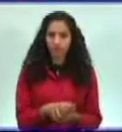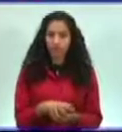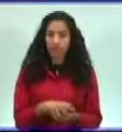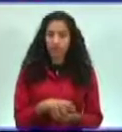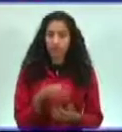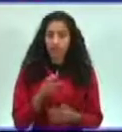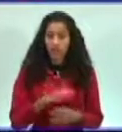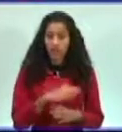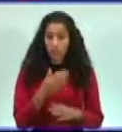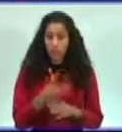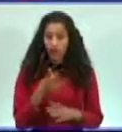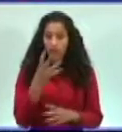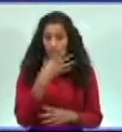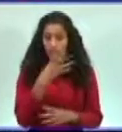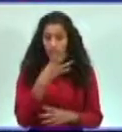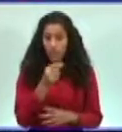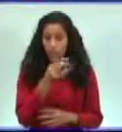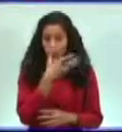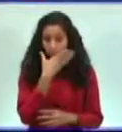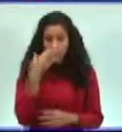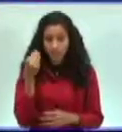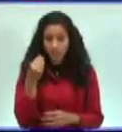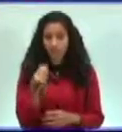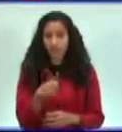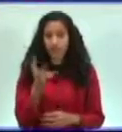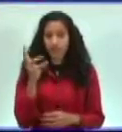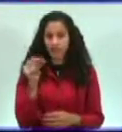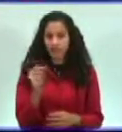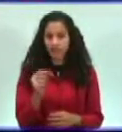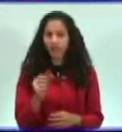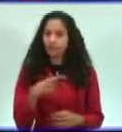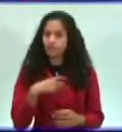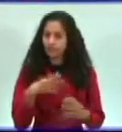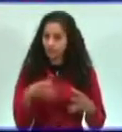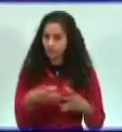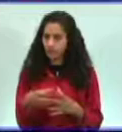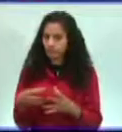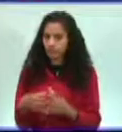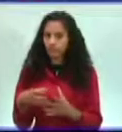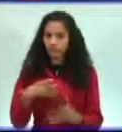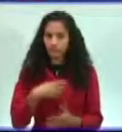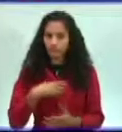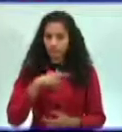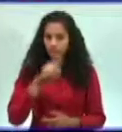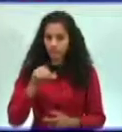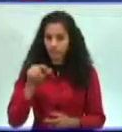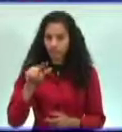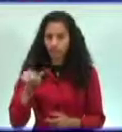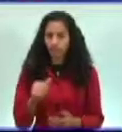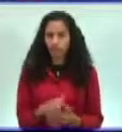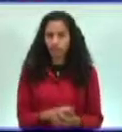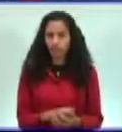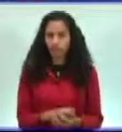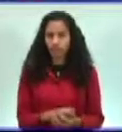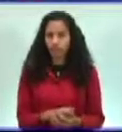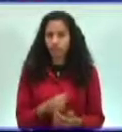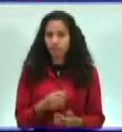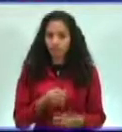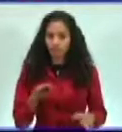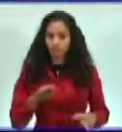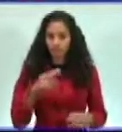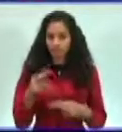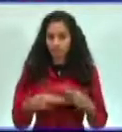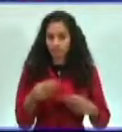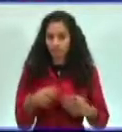número perdido es la cantidad de conjuntos que tenemos tachados. Pues si están